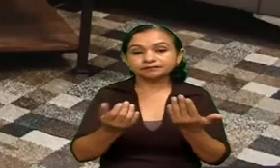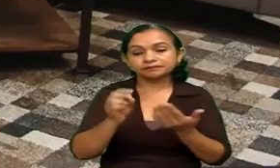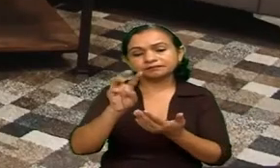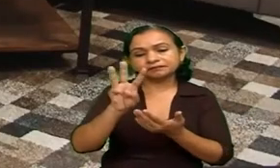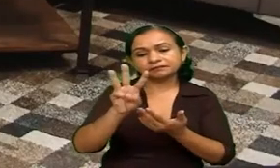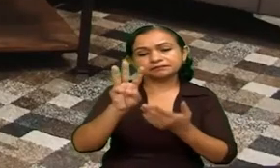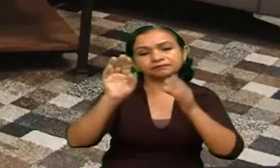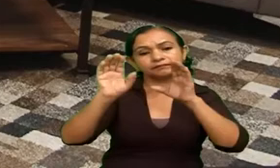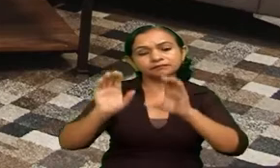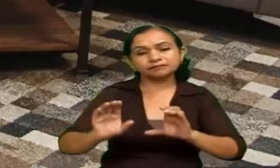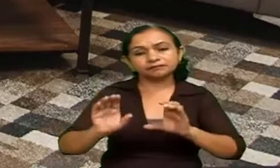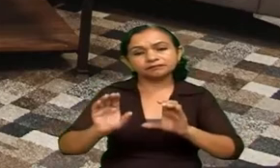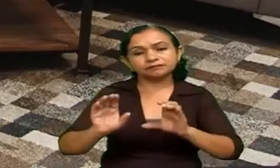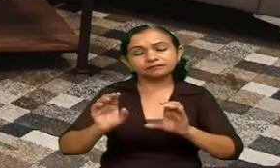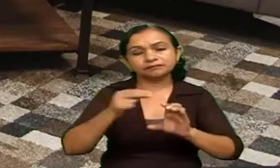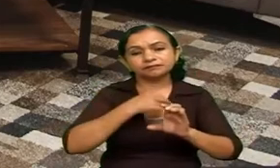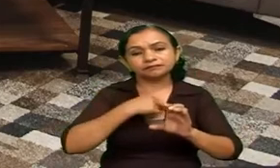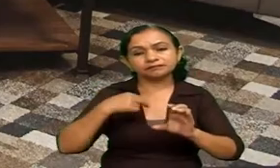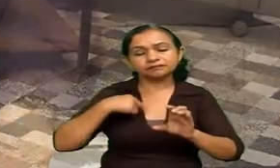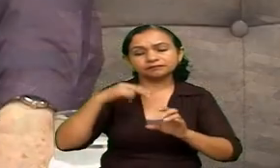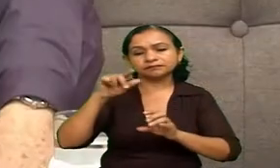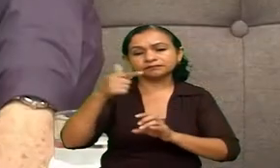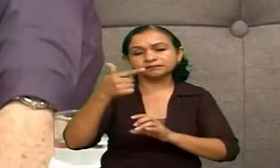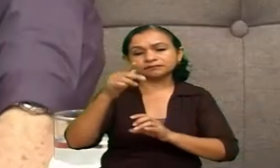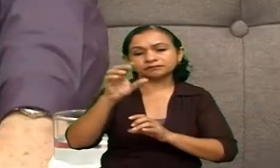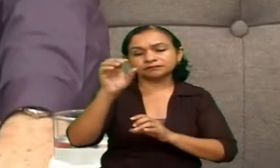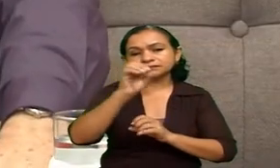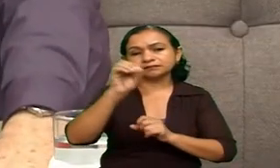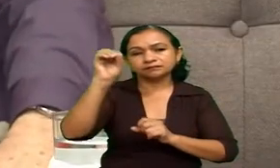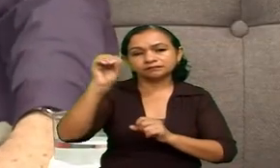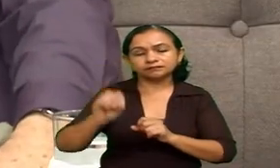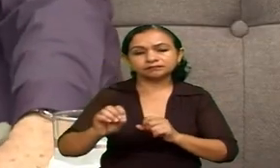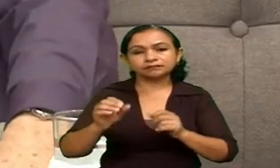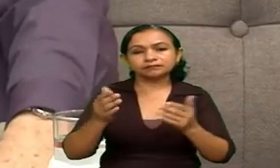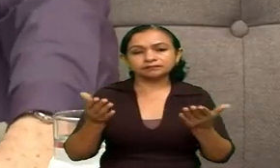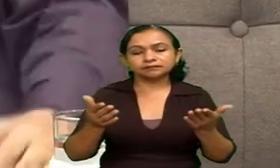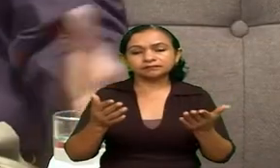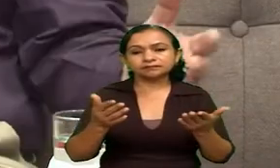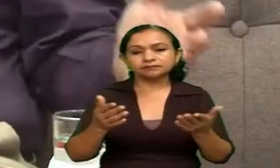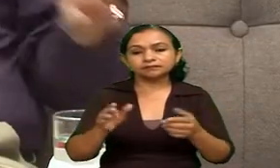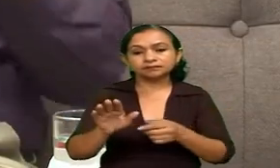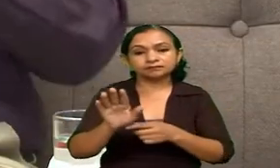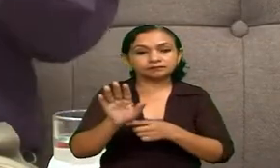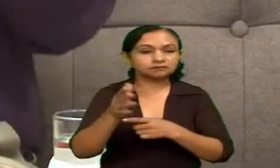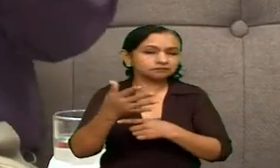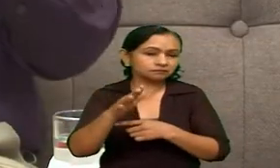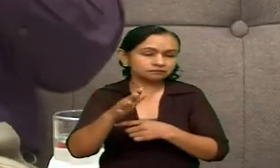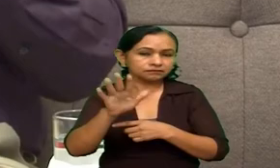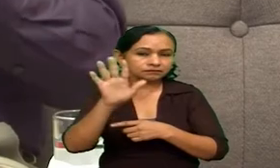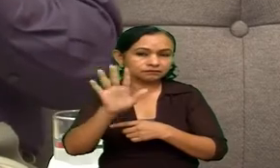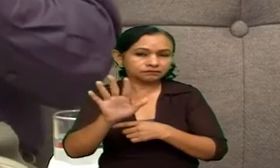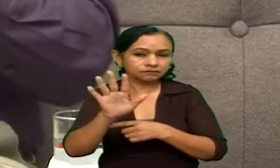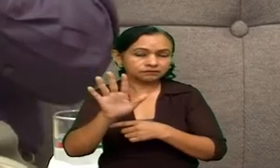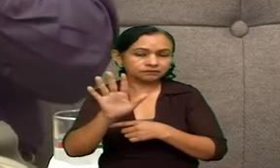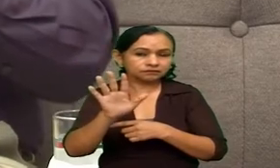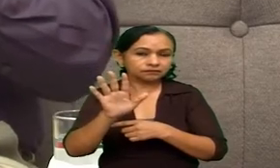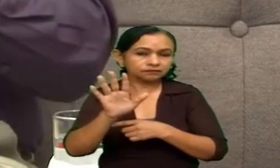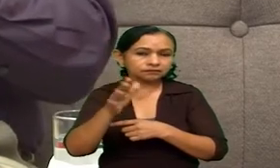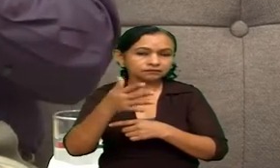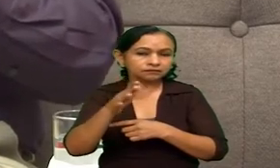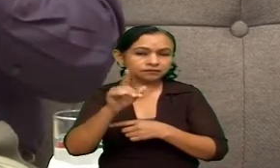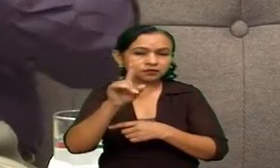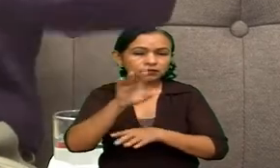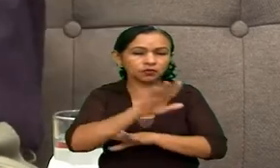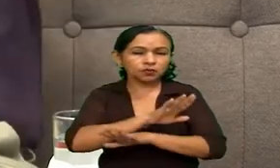de la tarde andábamos por un 70%. Y a las 5, nosotros decimos restablecimiento total, pero estamos hablando del